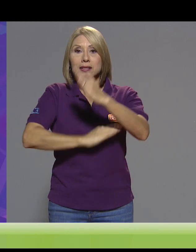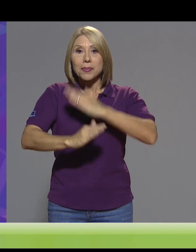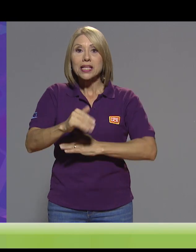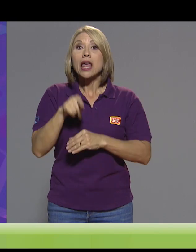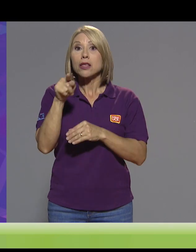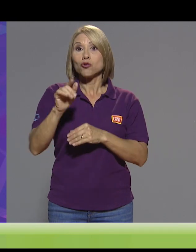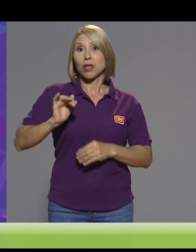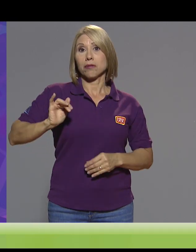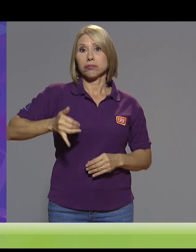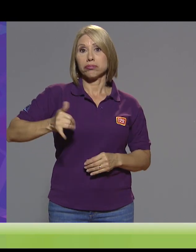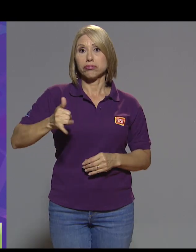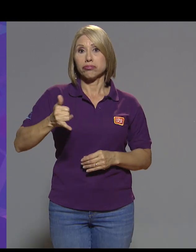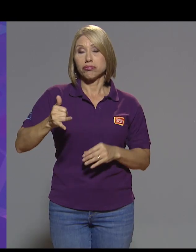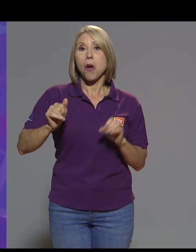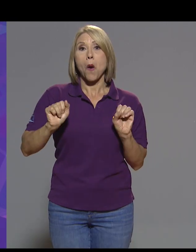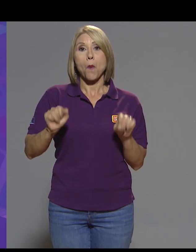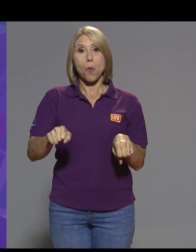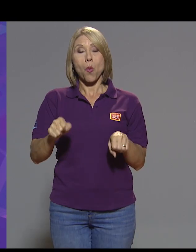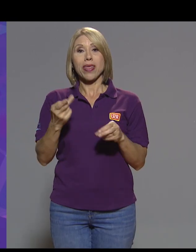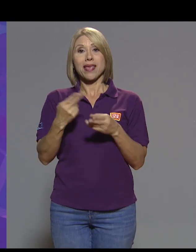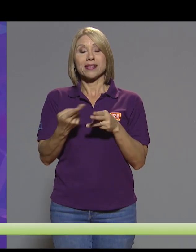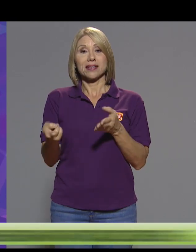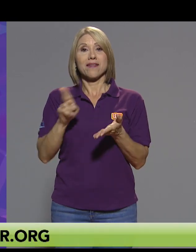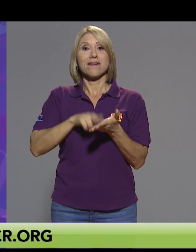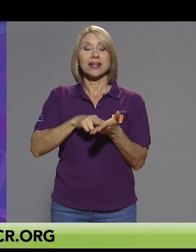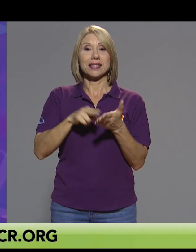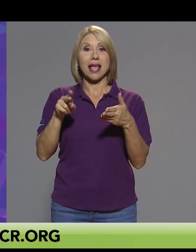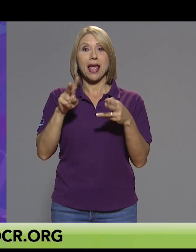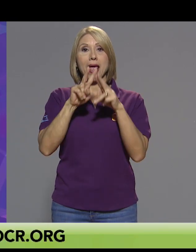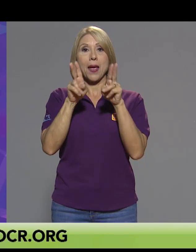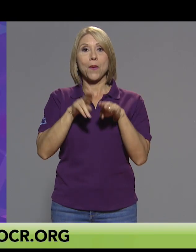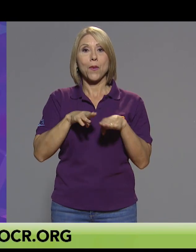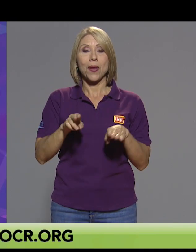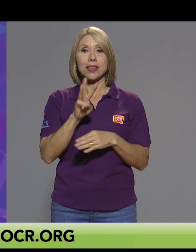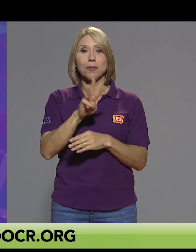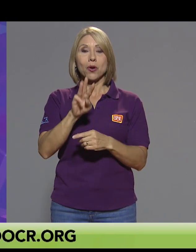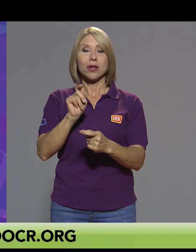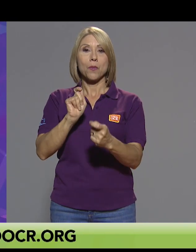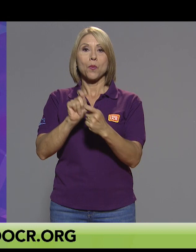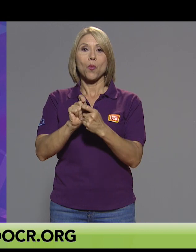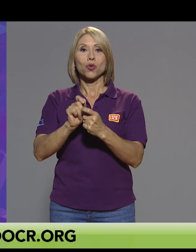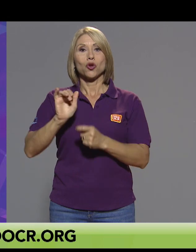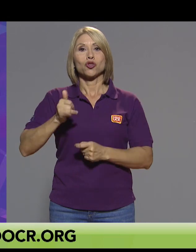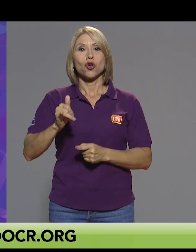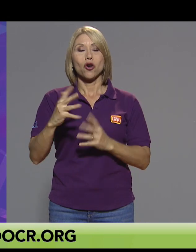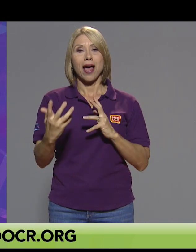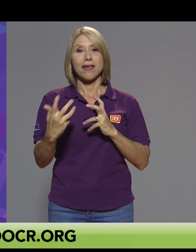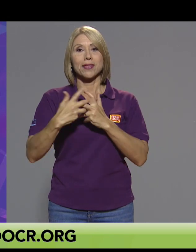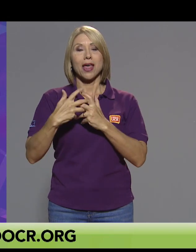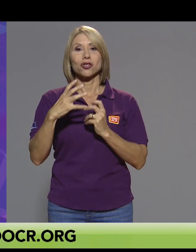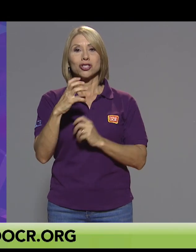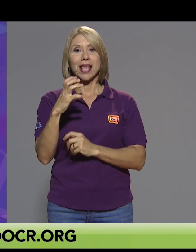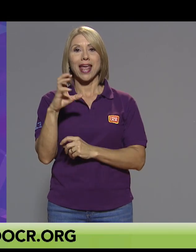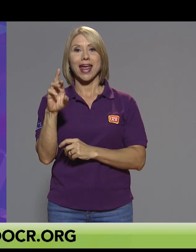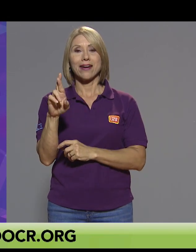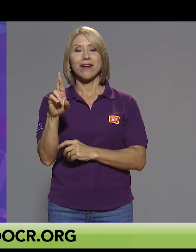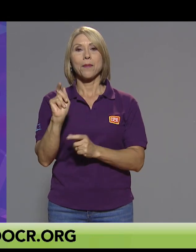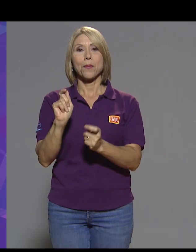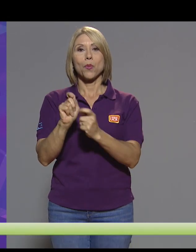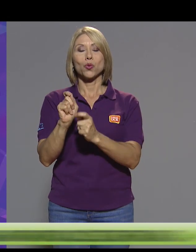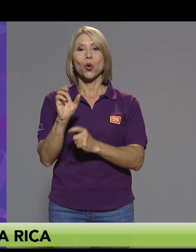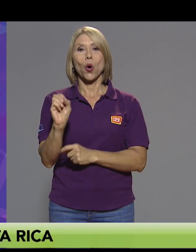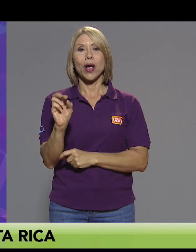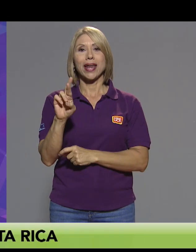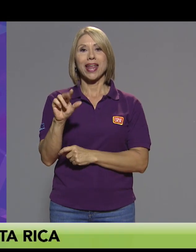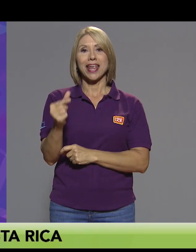y practica surf puede inscribirse en el sitio web www puntos ser adoptado siempre punto o hereje